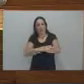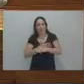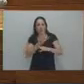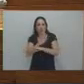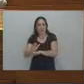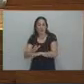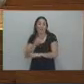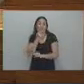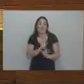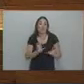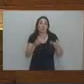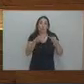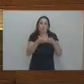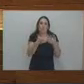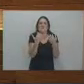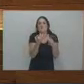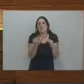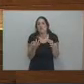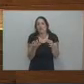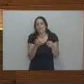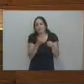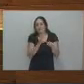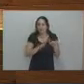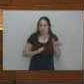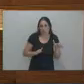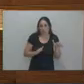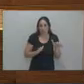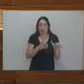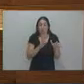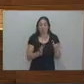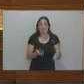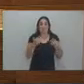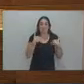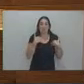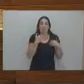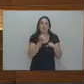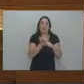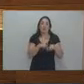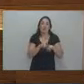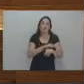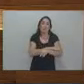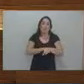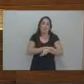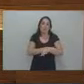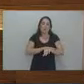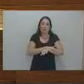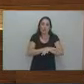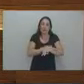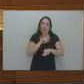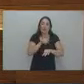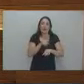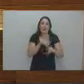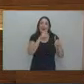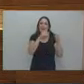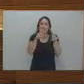aquel grupo, normalmente mayoritario, que va a ser el encargado de realizar funciones de gobierno en condiciones normales, no puede ser que sea el que más